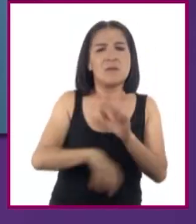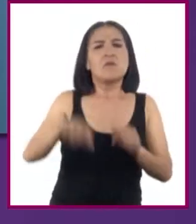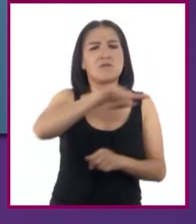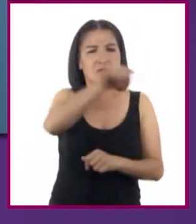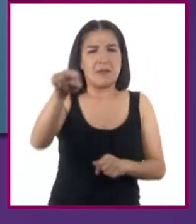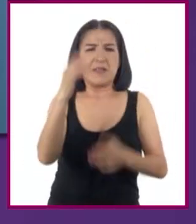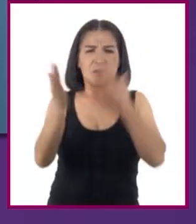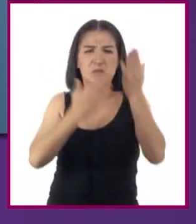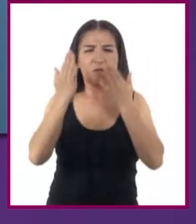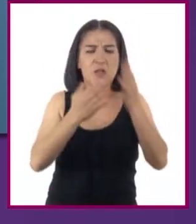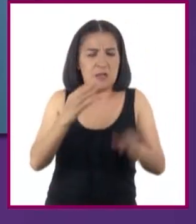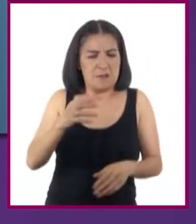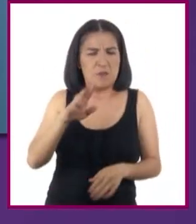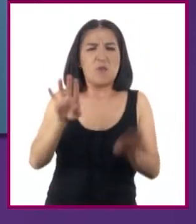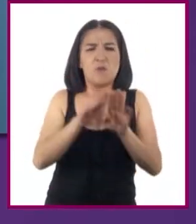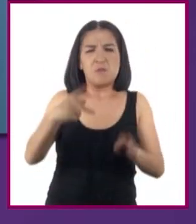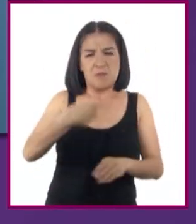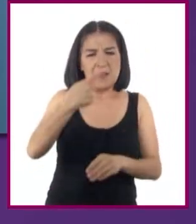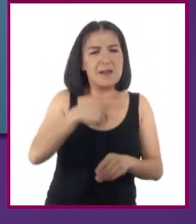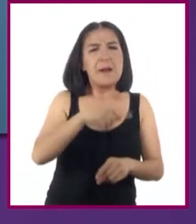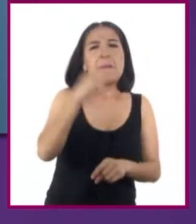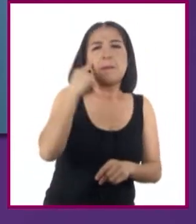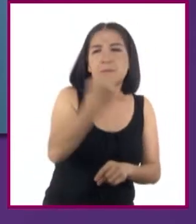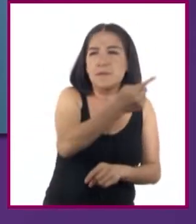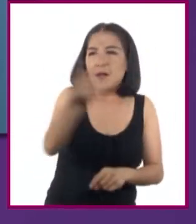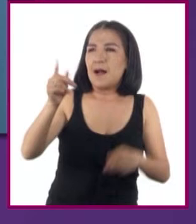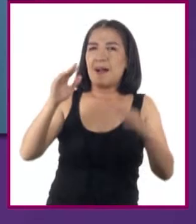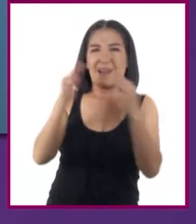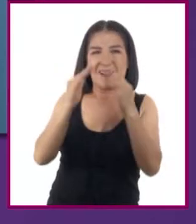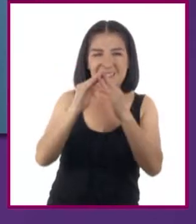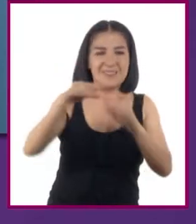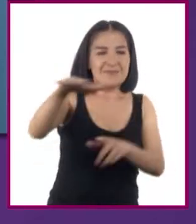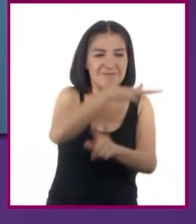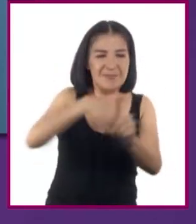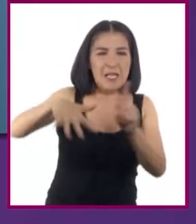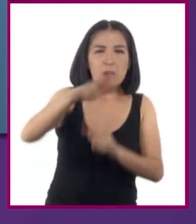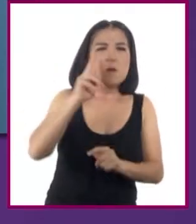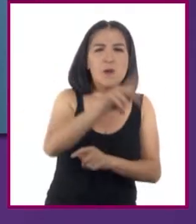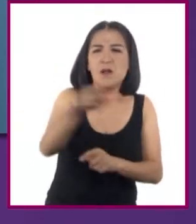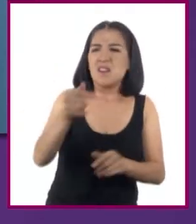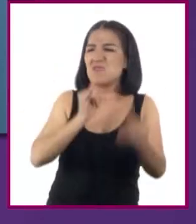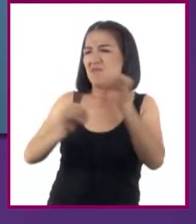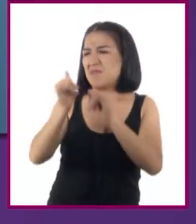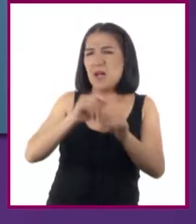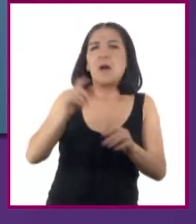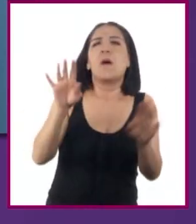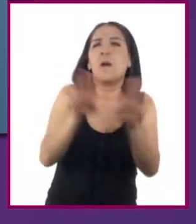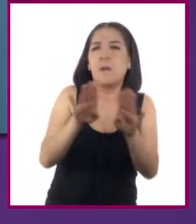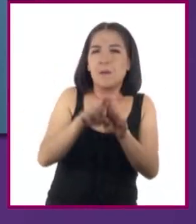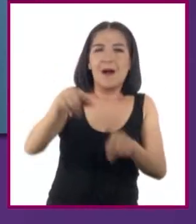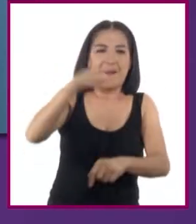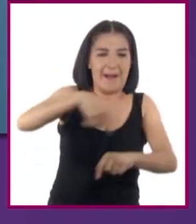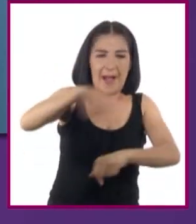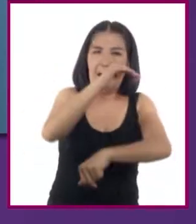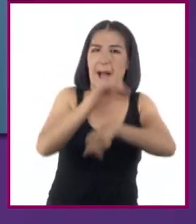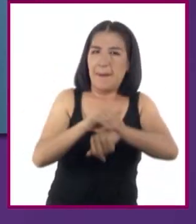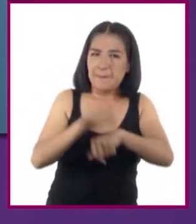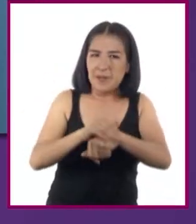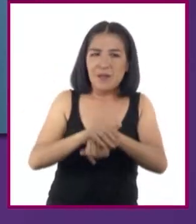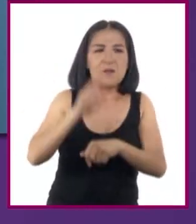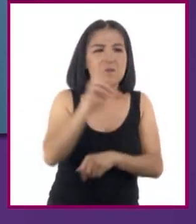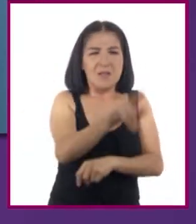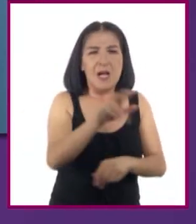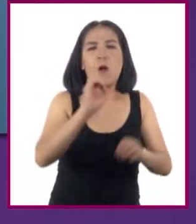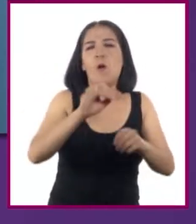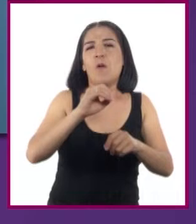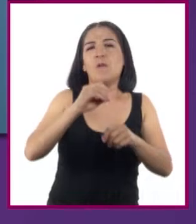qué situaciones las personas de su localidad consumen alcohol? En el ambiente social, con la familia, amigos